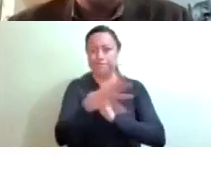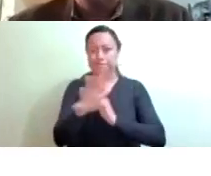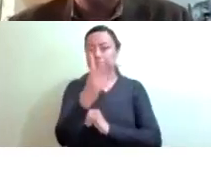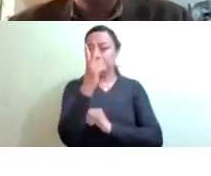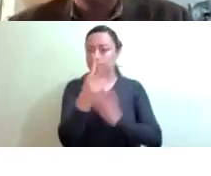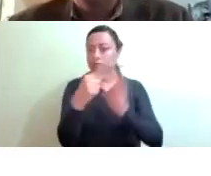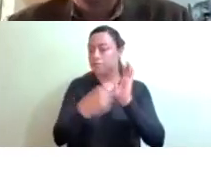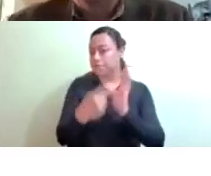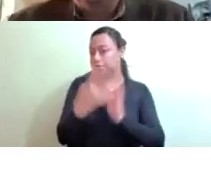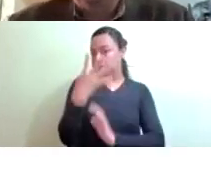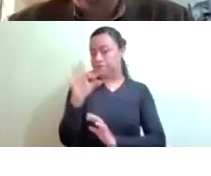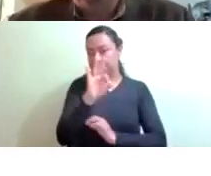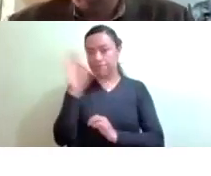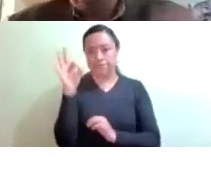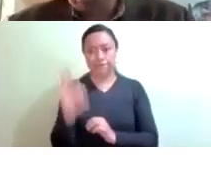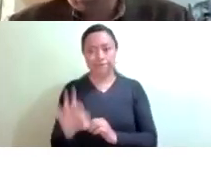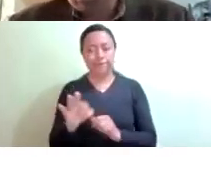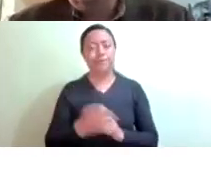2.4%.